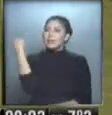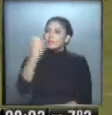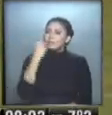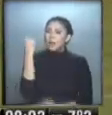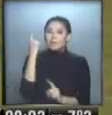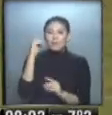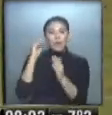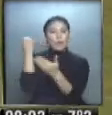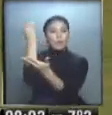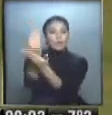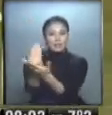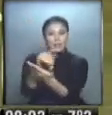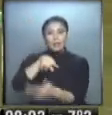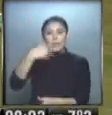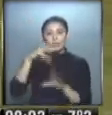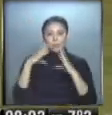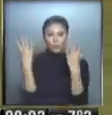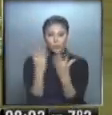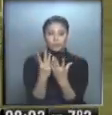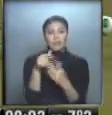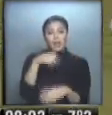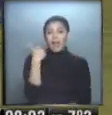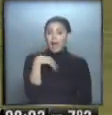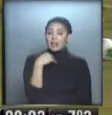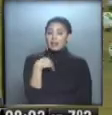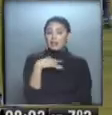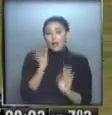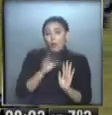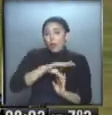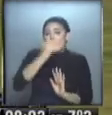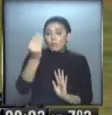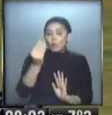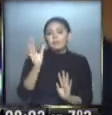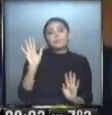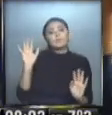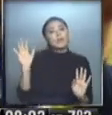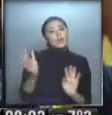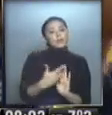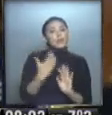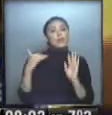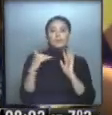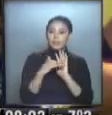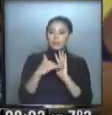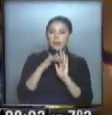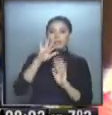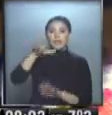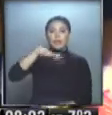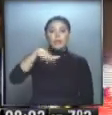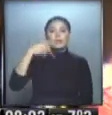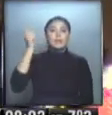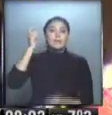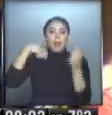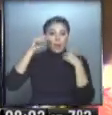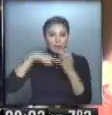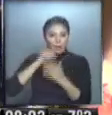lugar de privilegio, estar en la próxima Copa del Mundo, Argentina sin jugar pueda clasificar. Claro, todo lo ratificaría en Asunción del Paraguay con